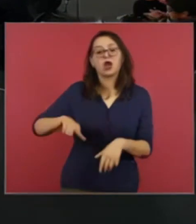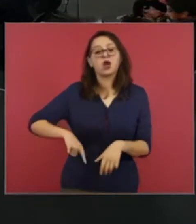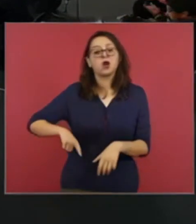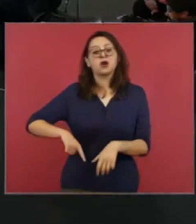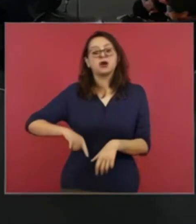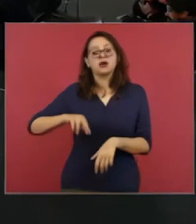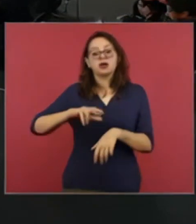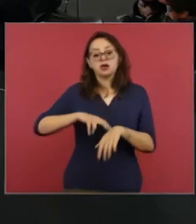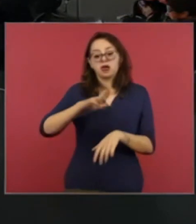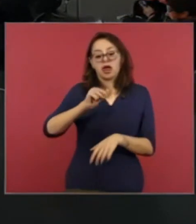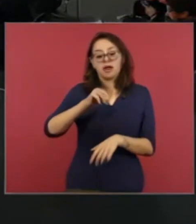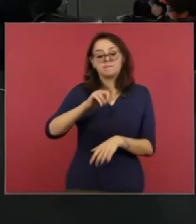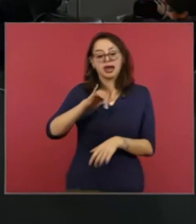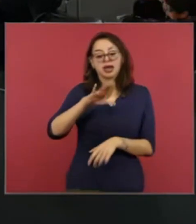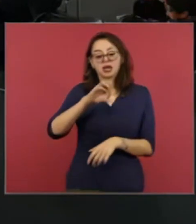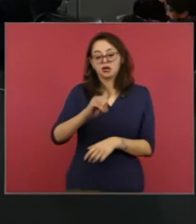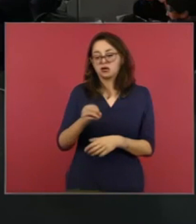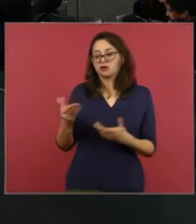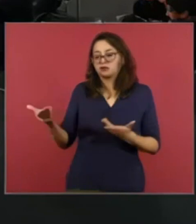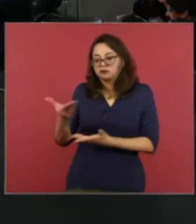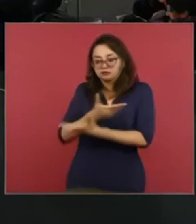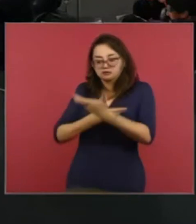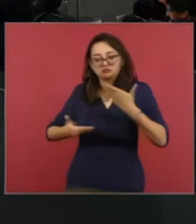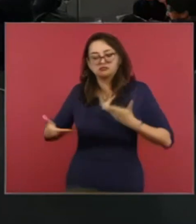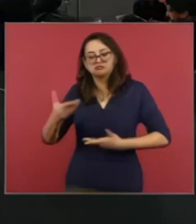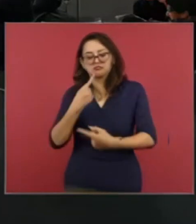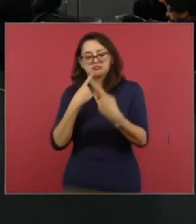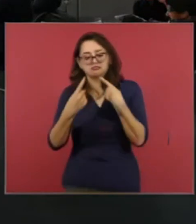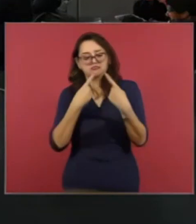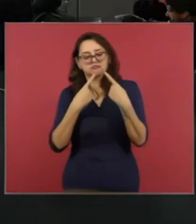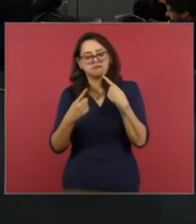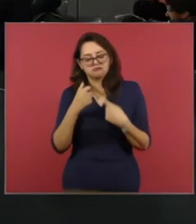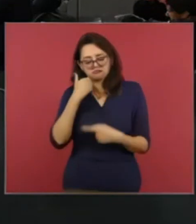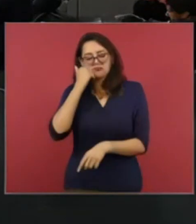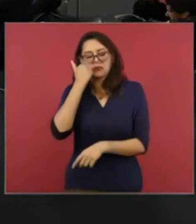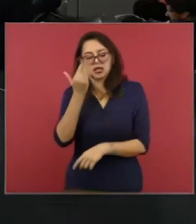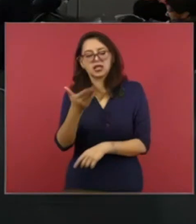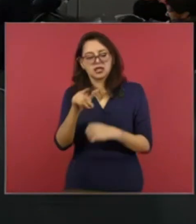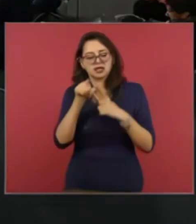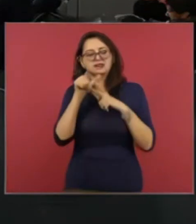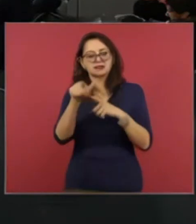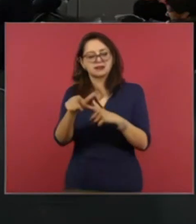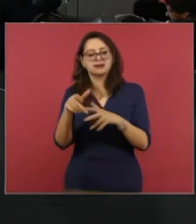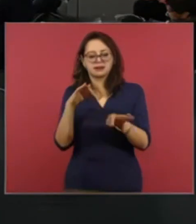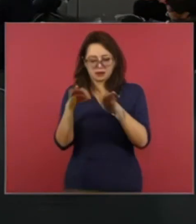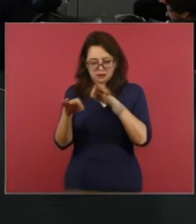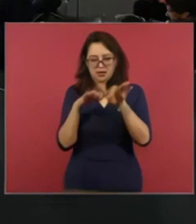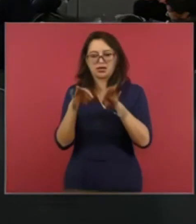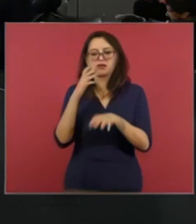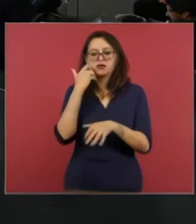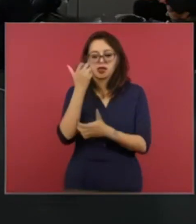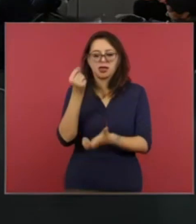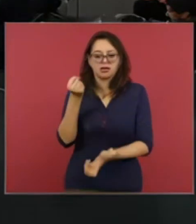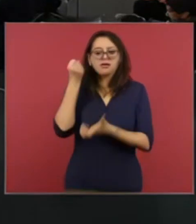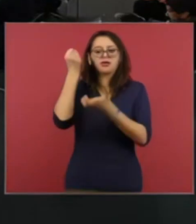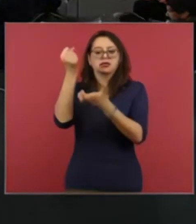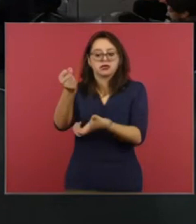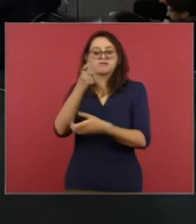y van a invertir, van a seguir invirtiendo. Van a empezar a extraer